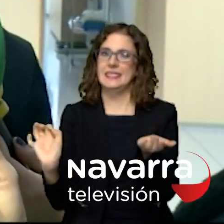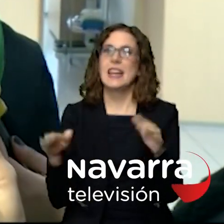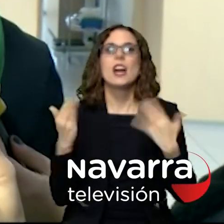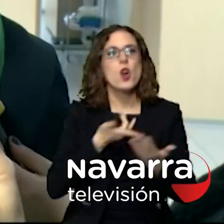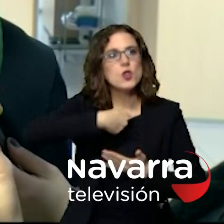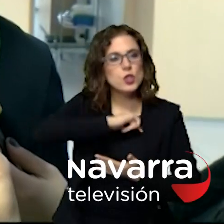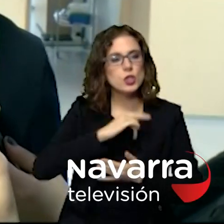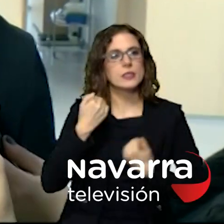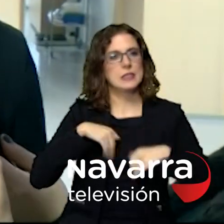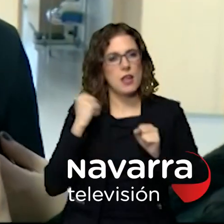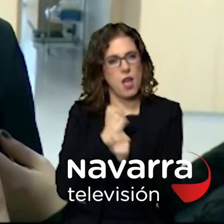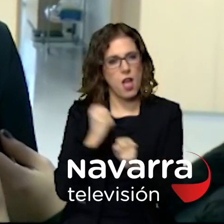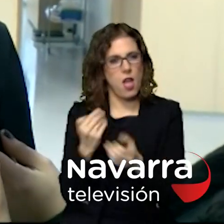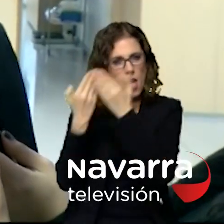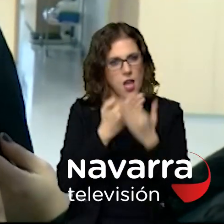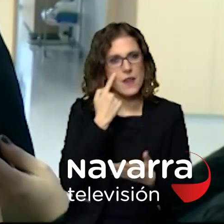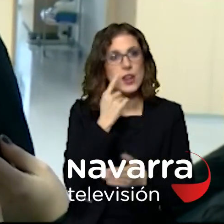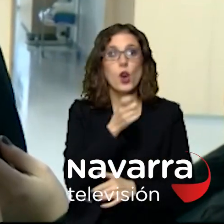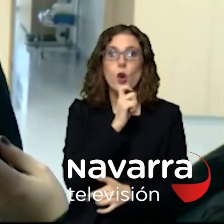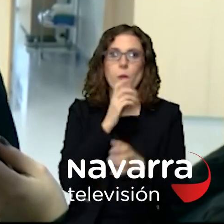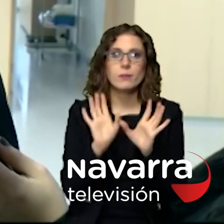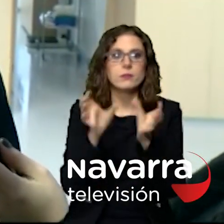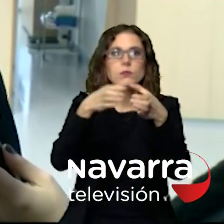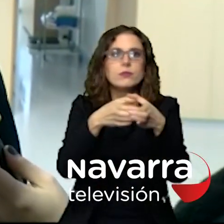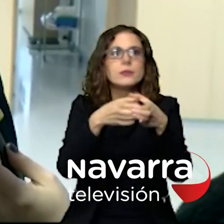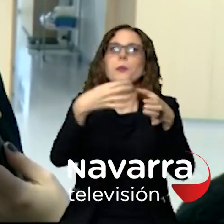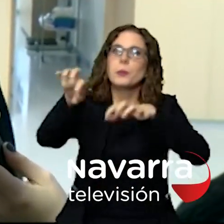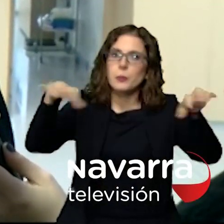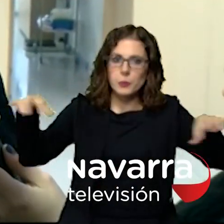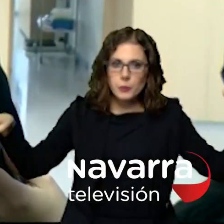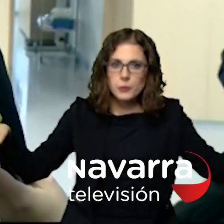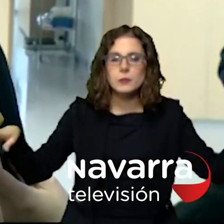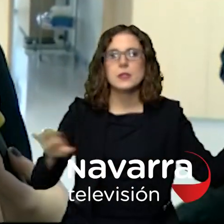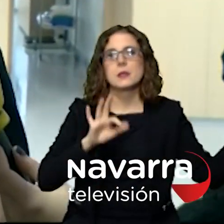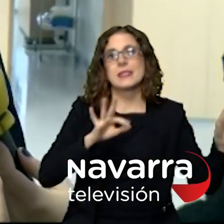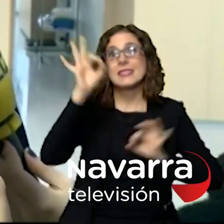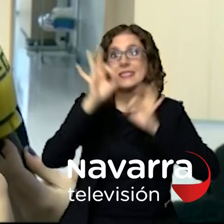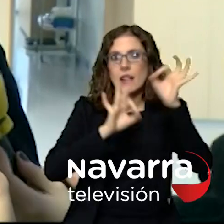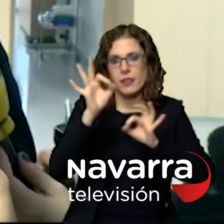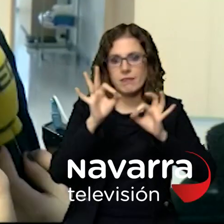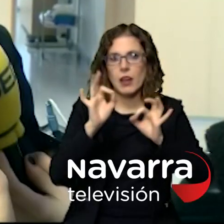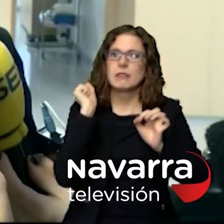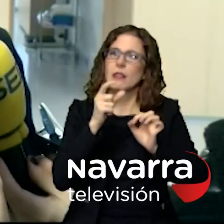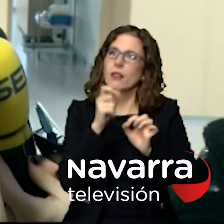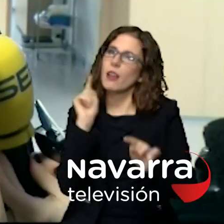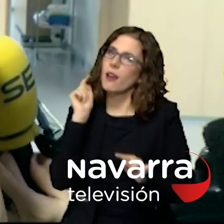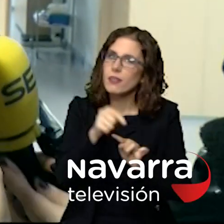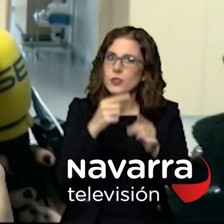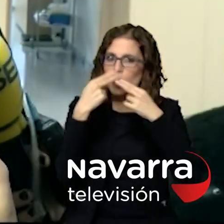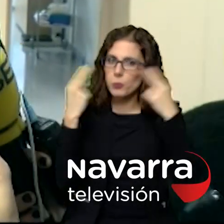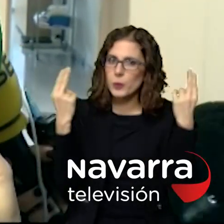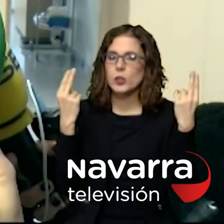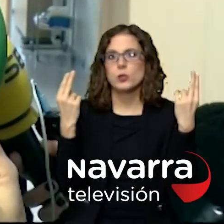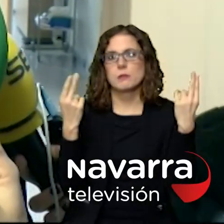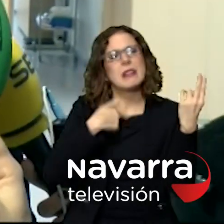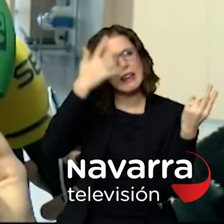distribución equilibrada del alumnado desfavorecido y en la reducción de la tasa de concentración de ese alumnado, que, como decía, suele estar en centros públicos y